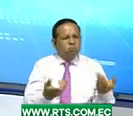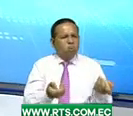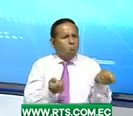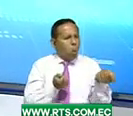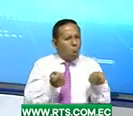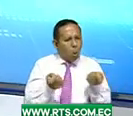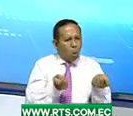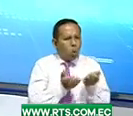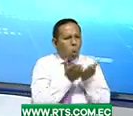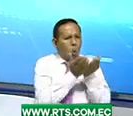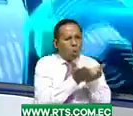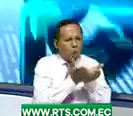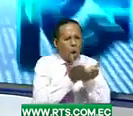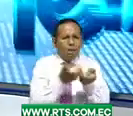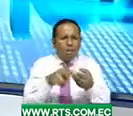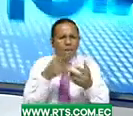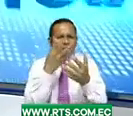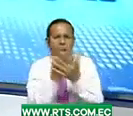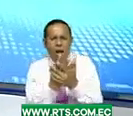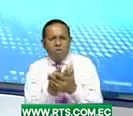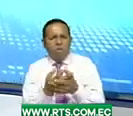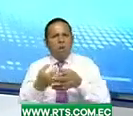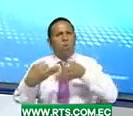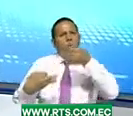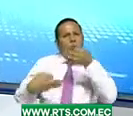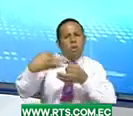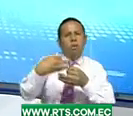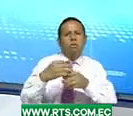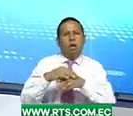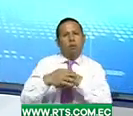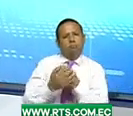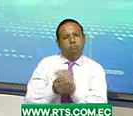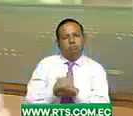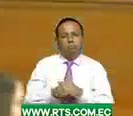los puertos, las cárceles y la justicia. Veamos.